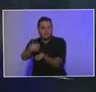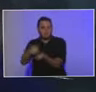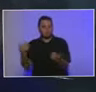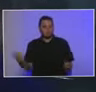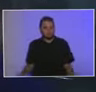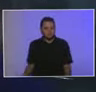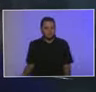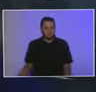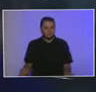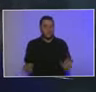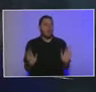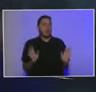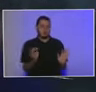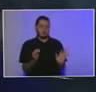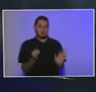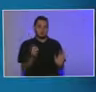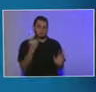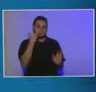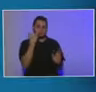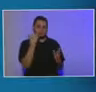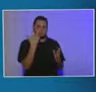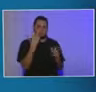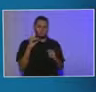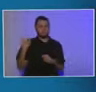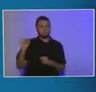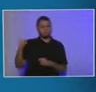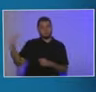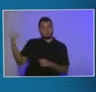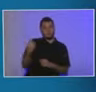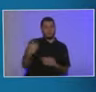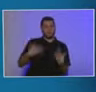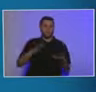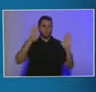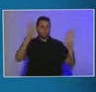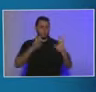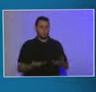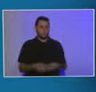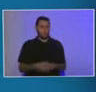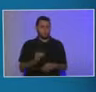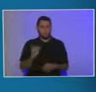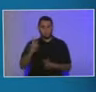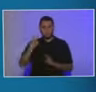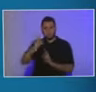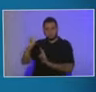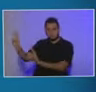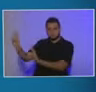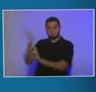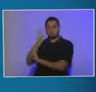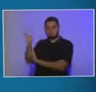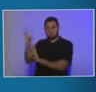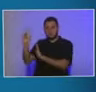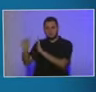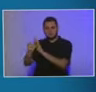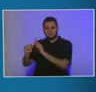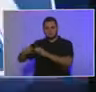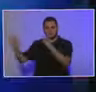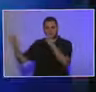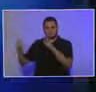quieres, le añadimos un... Porque me parece que es fantástica pregunta de Margarita con este visual de la gobernadora para que lo comenten todos. Vamos a verlo, que va en esa misma dirección.